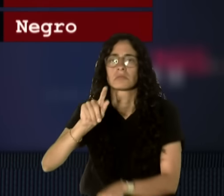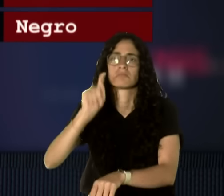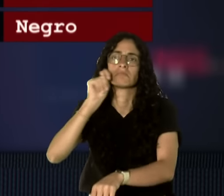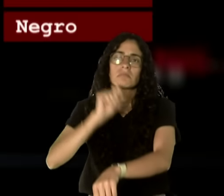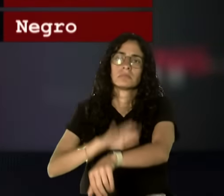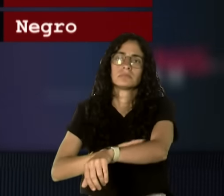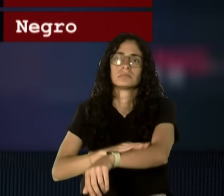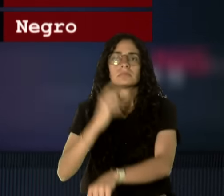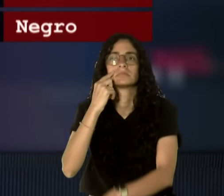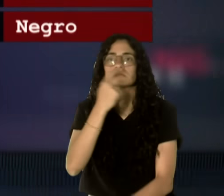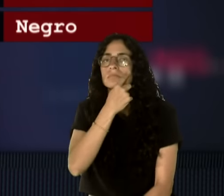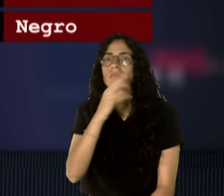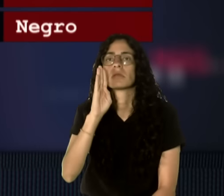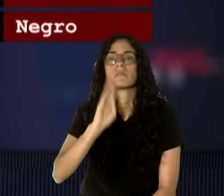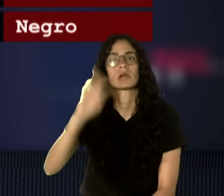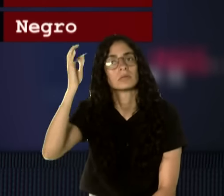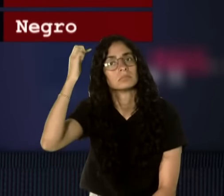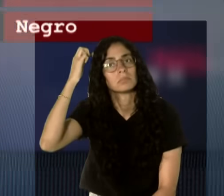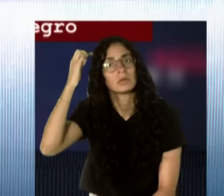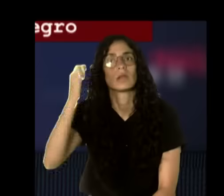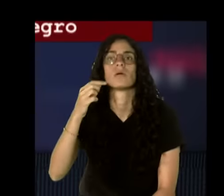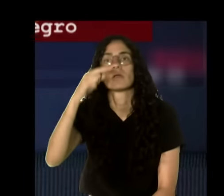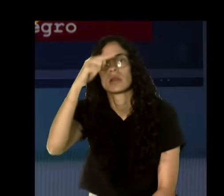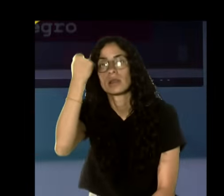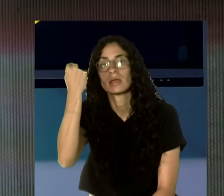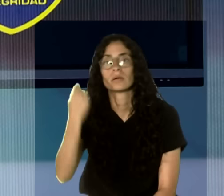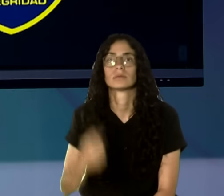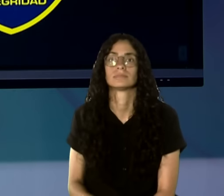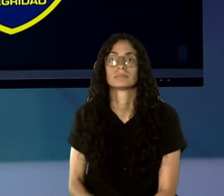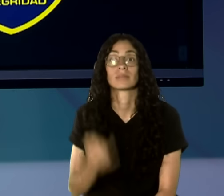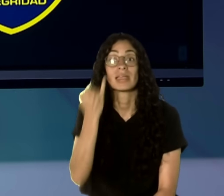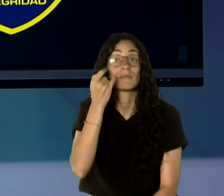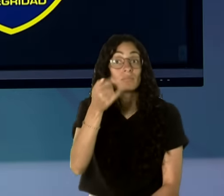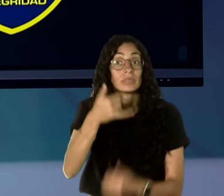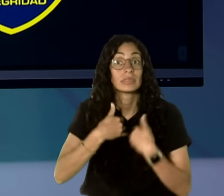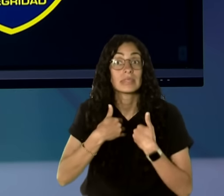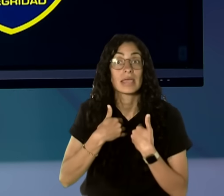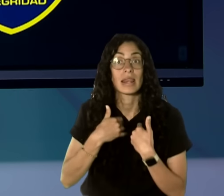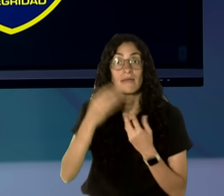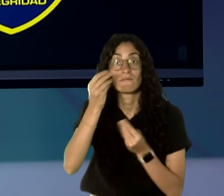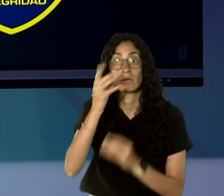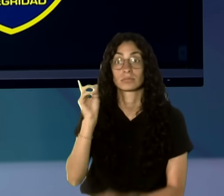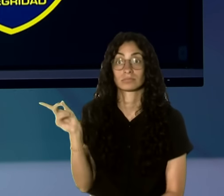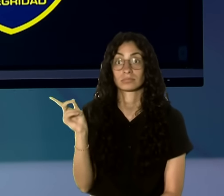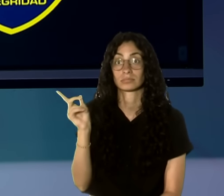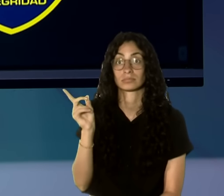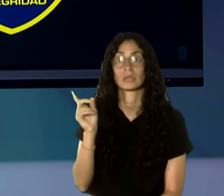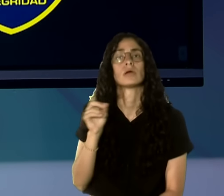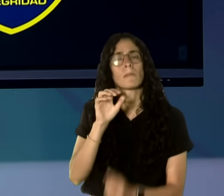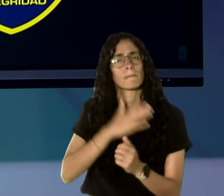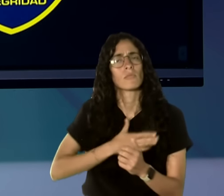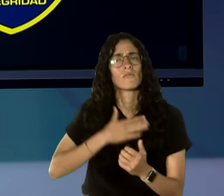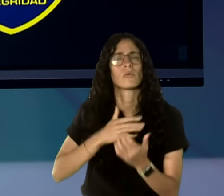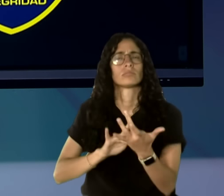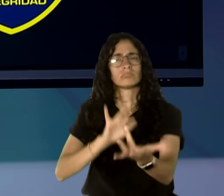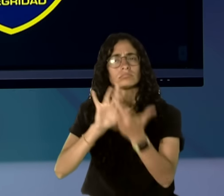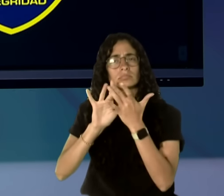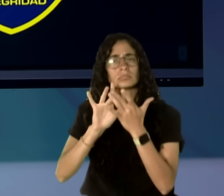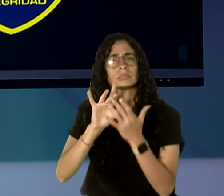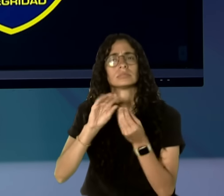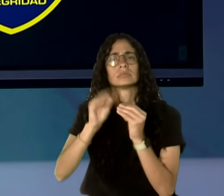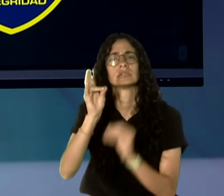color marrón y cabello negro Oiga si usted tiene información de dónde se encuentra este individuo comuníquese en estos momentos al